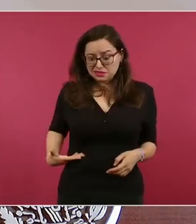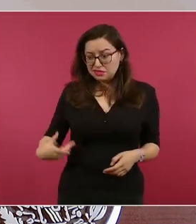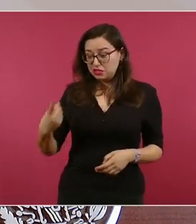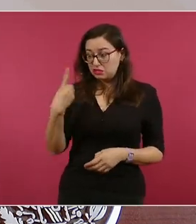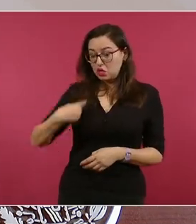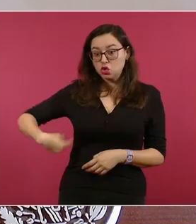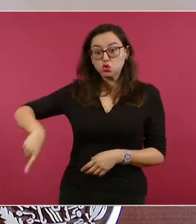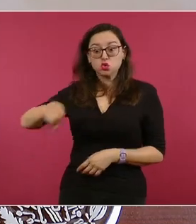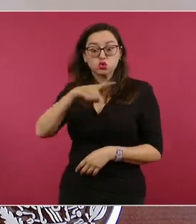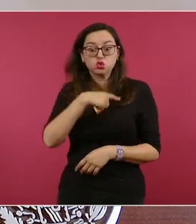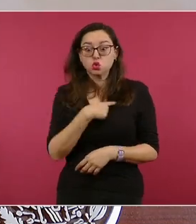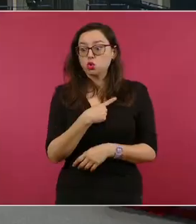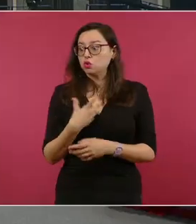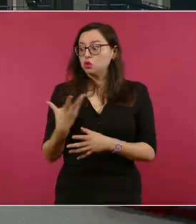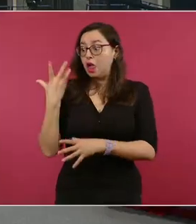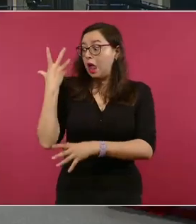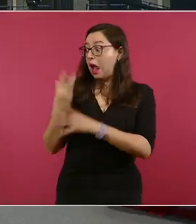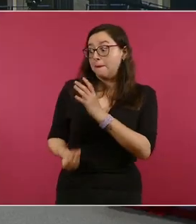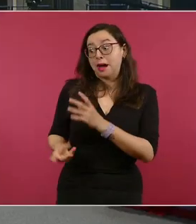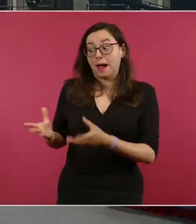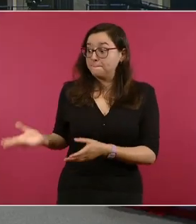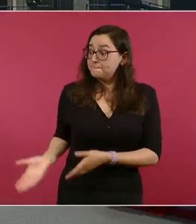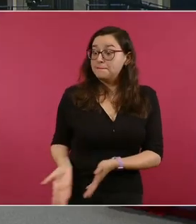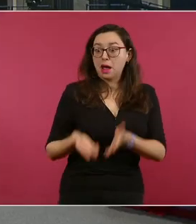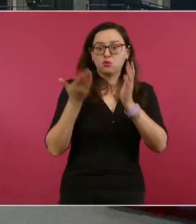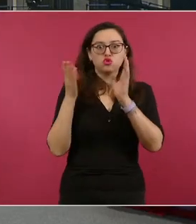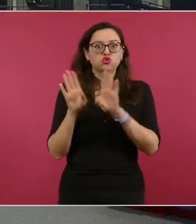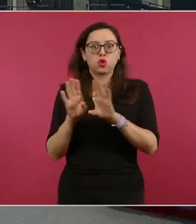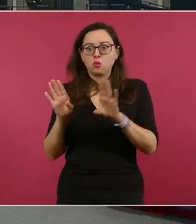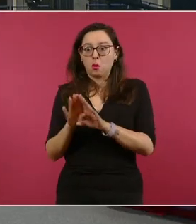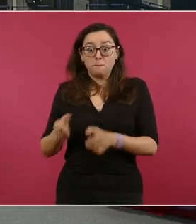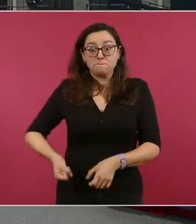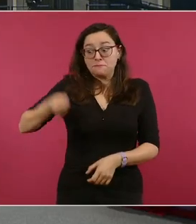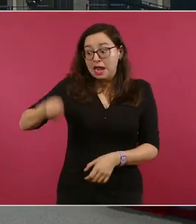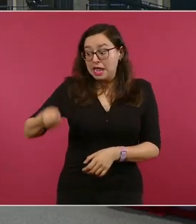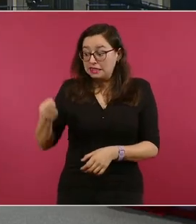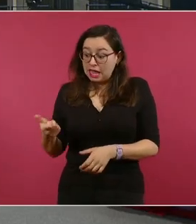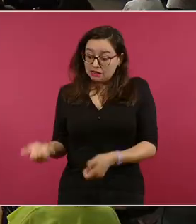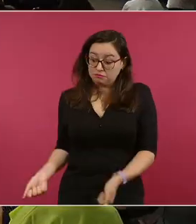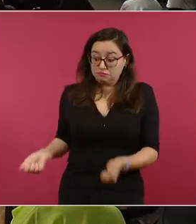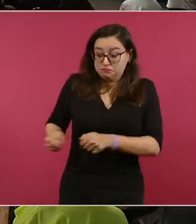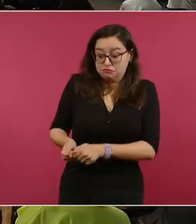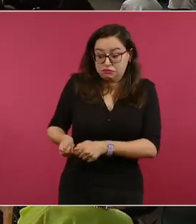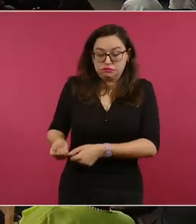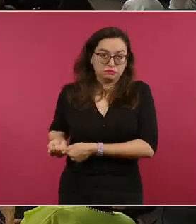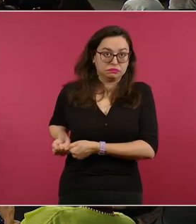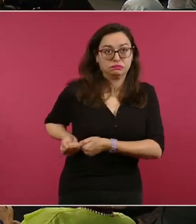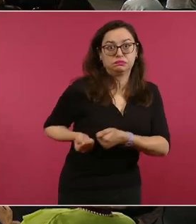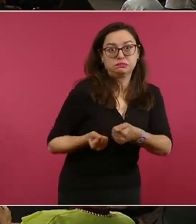nosotros mismos una situación de este carácter.